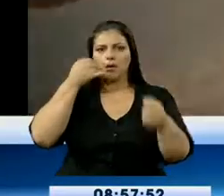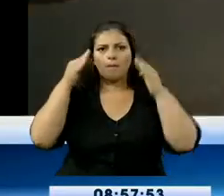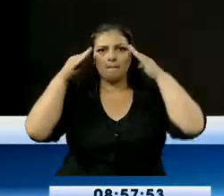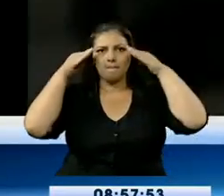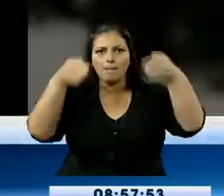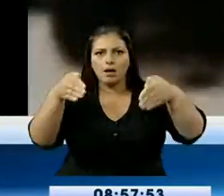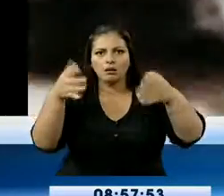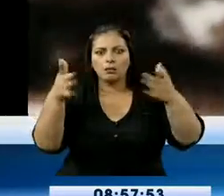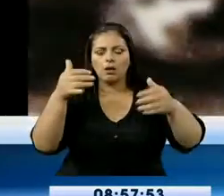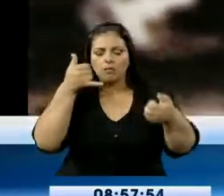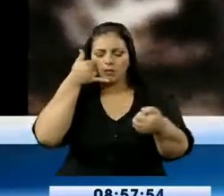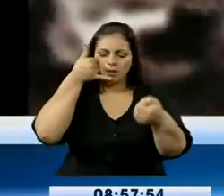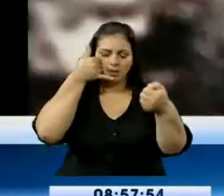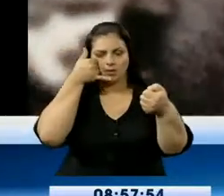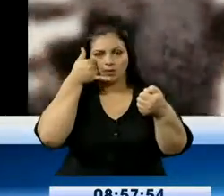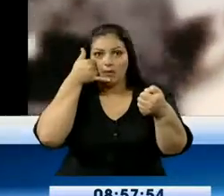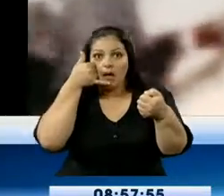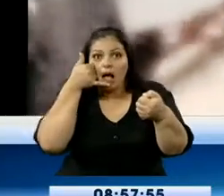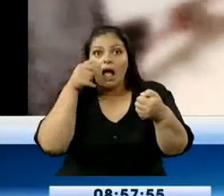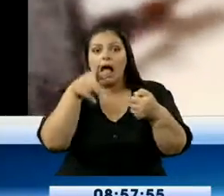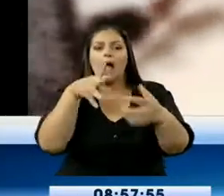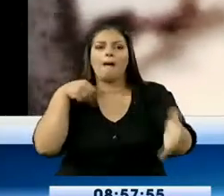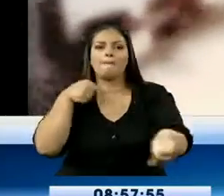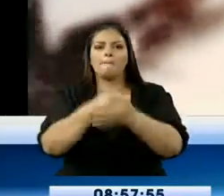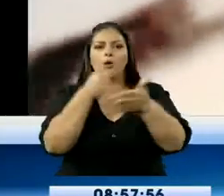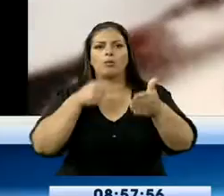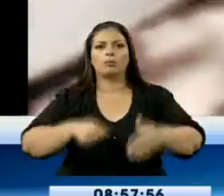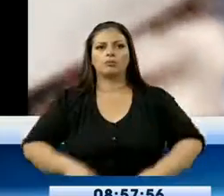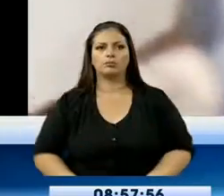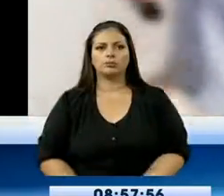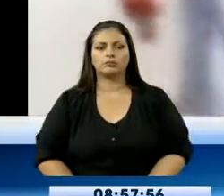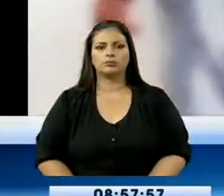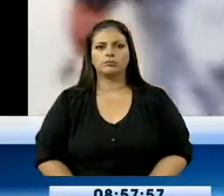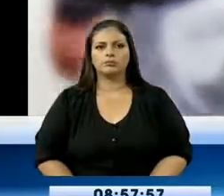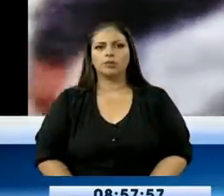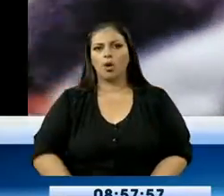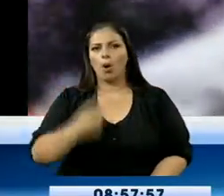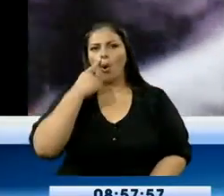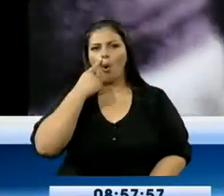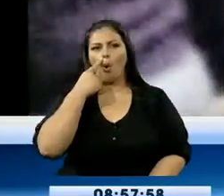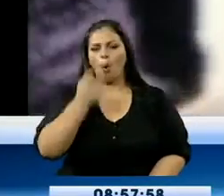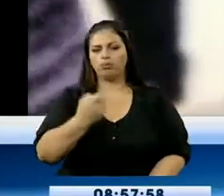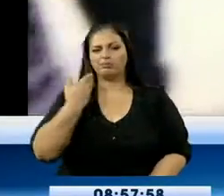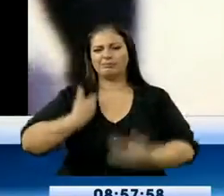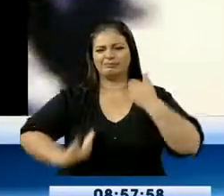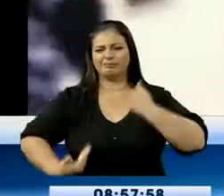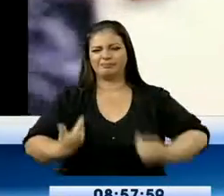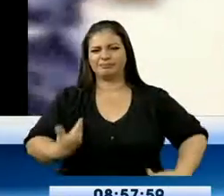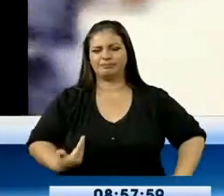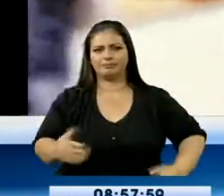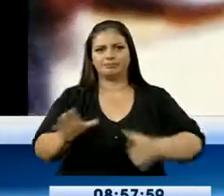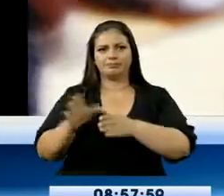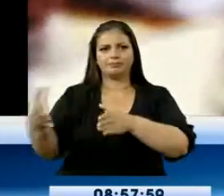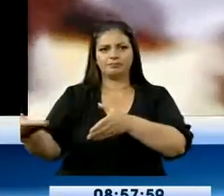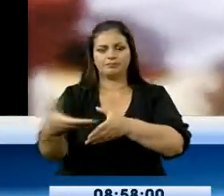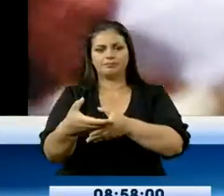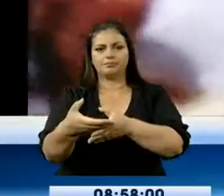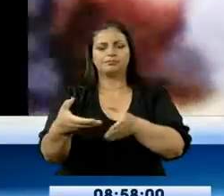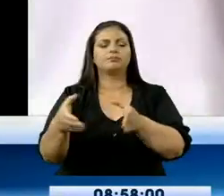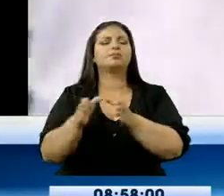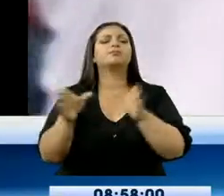me aguanto. El conductor de esta camioneta resultó herido. Elementos del cuerpo de bomberos lo rescataron. Procedimos